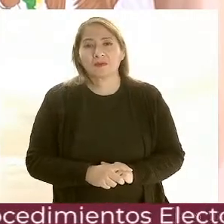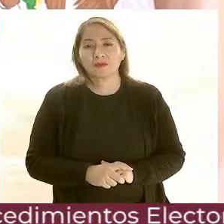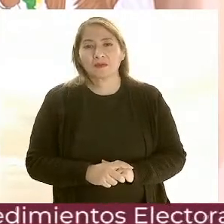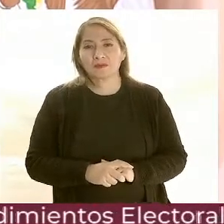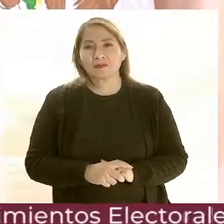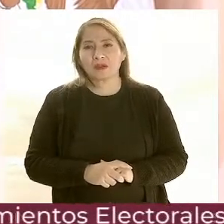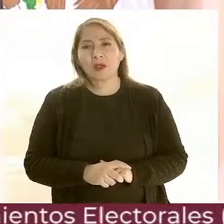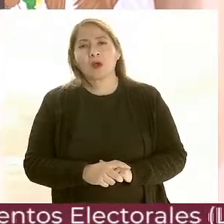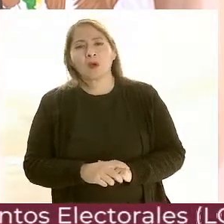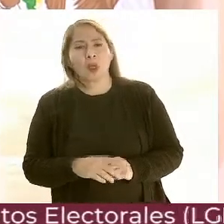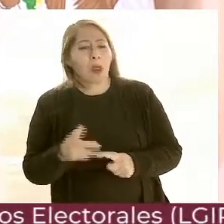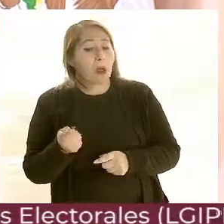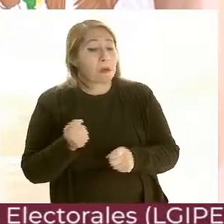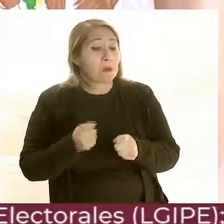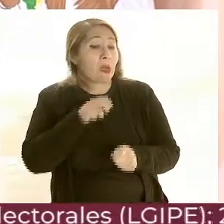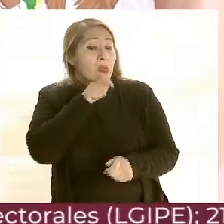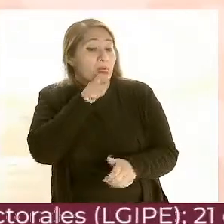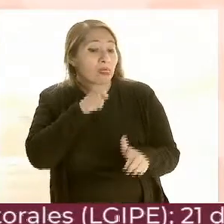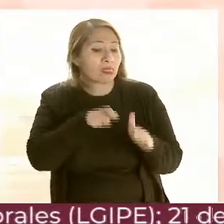la extorsión,